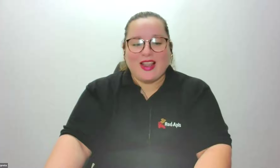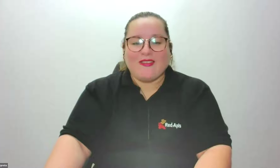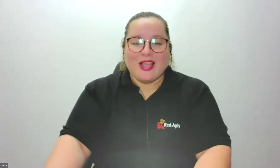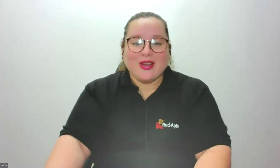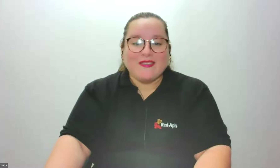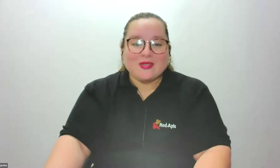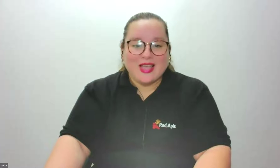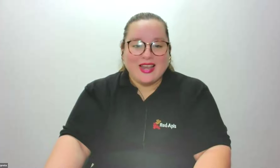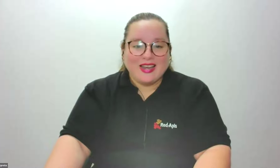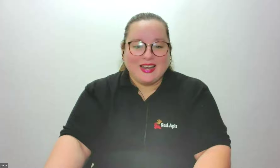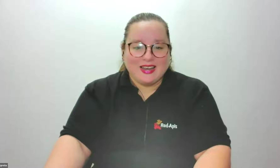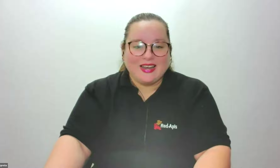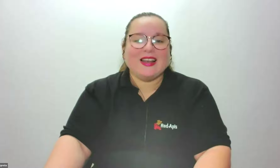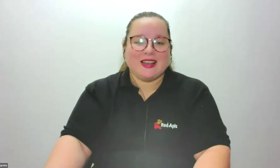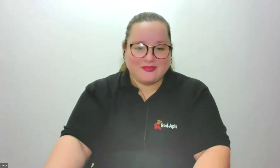También con la vernácula